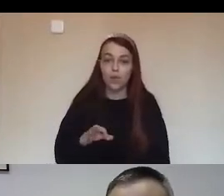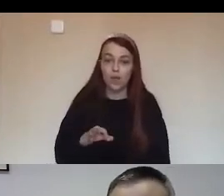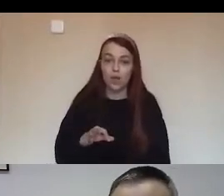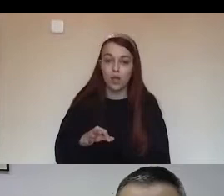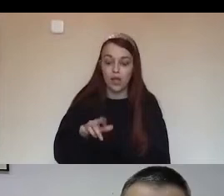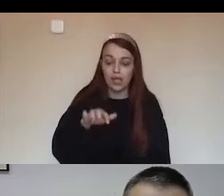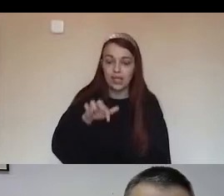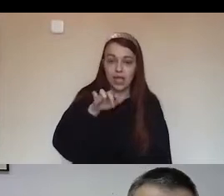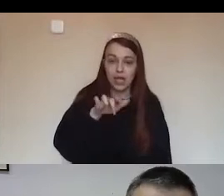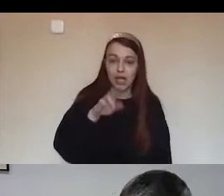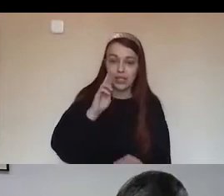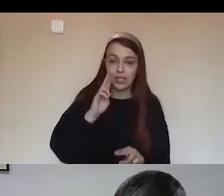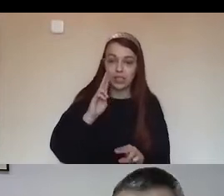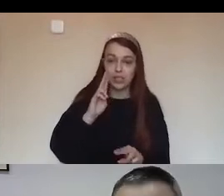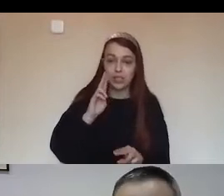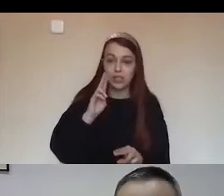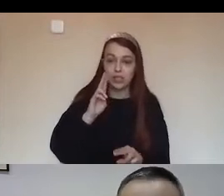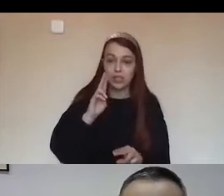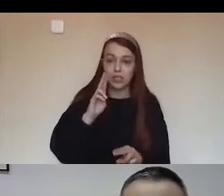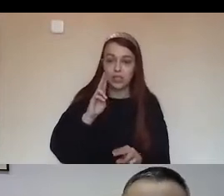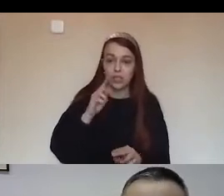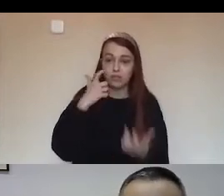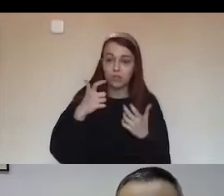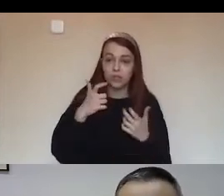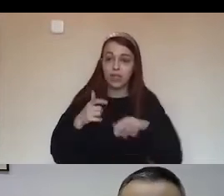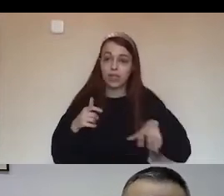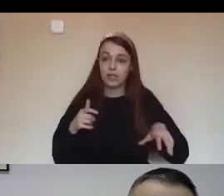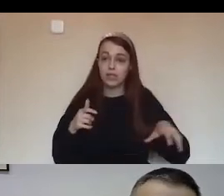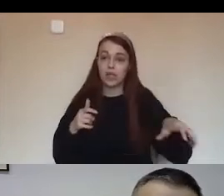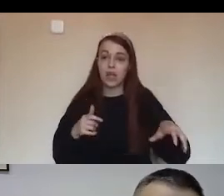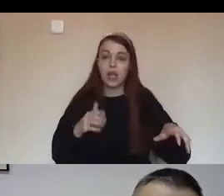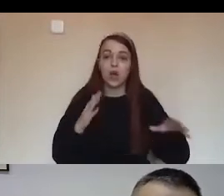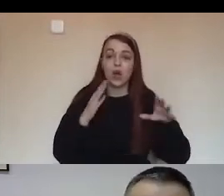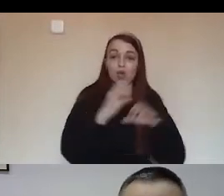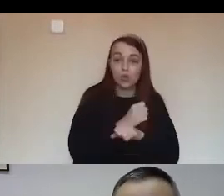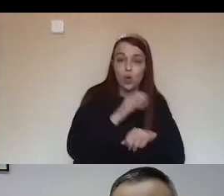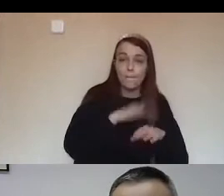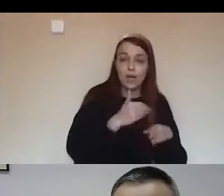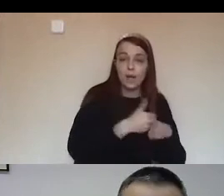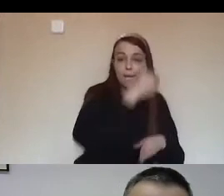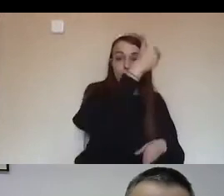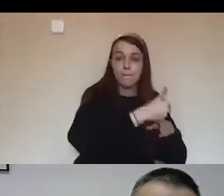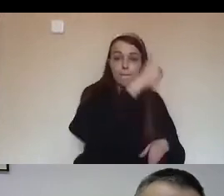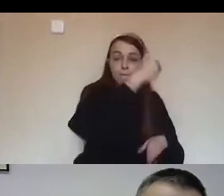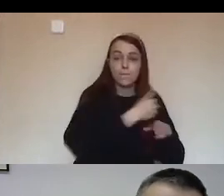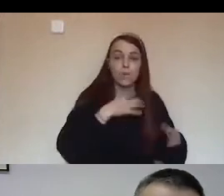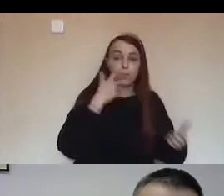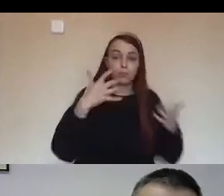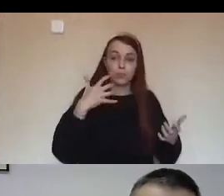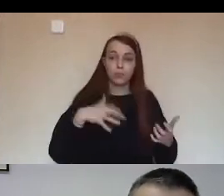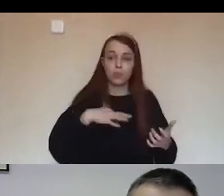y hacer los pasamanos de los laterales de color oscuro para que contrastaran con las paredes. A lo mejor a otro arquitecto le hubiera parecido una